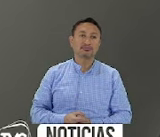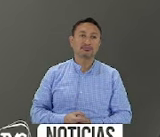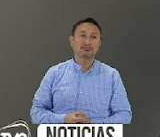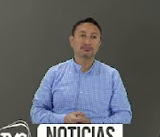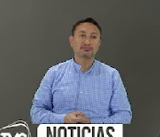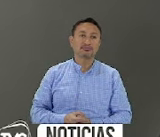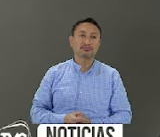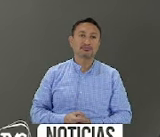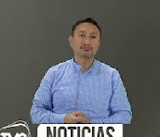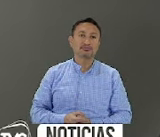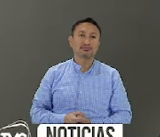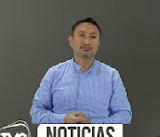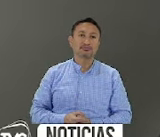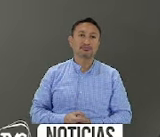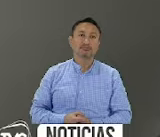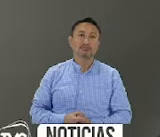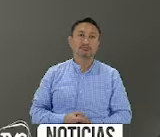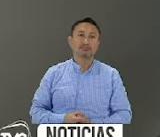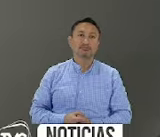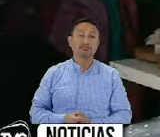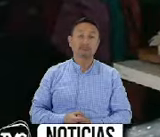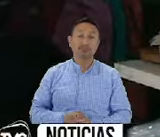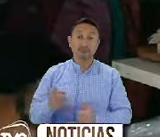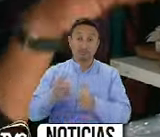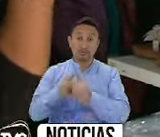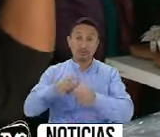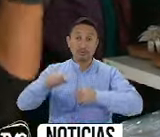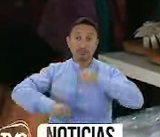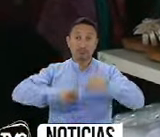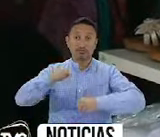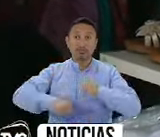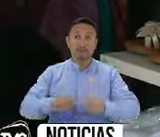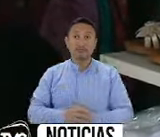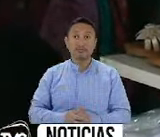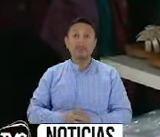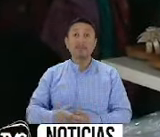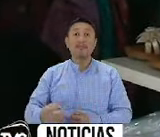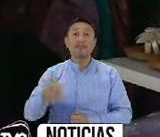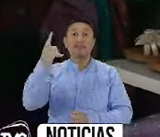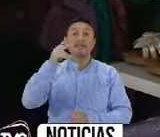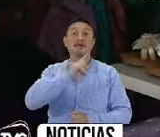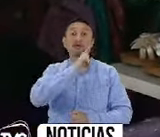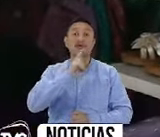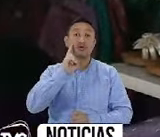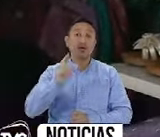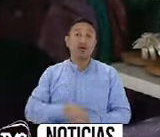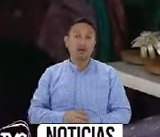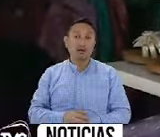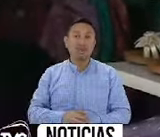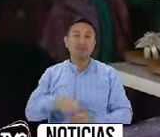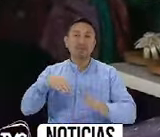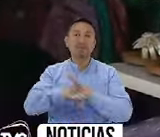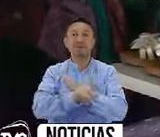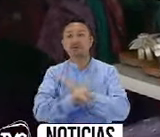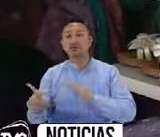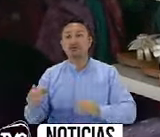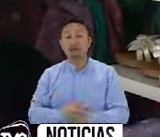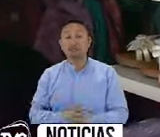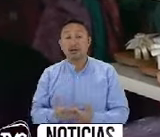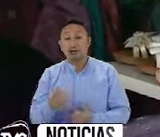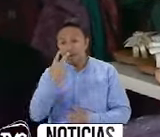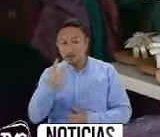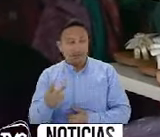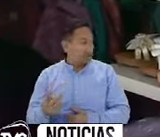la seguridad y se la lleva. Cualquier persona entra, como hay en un restaurante arriba, entonces entran, salen, como cualquier cliente. Y capaz que ahí vieron que no había nadie